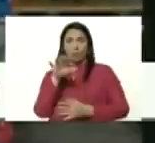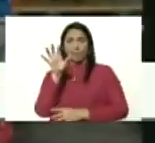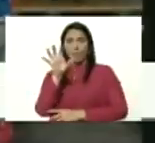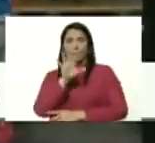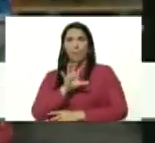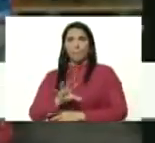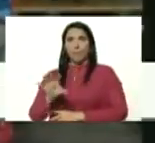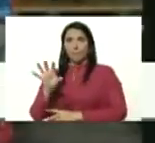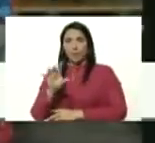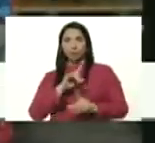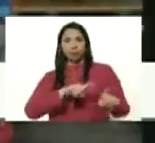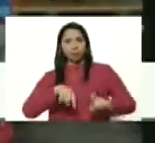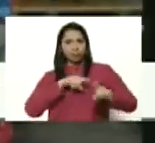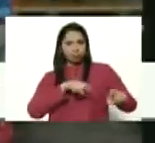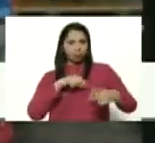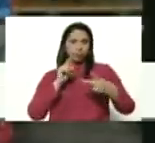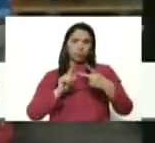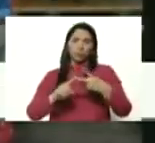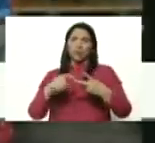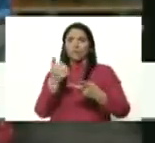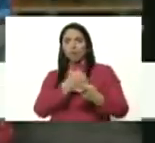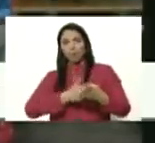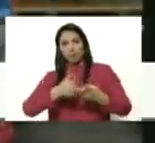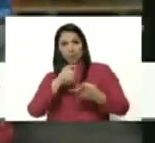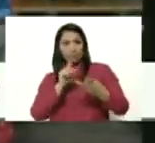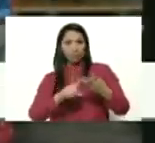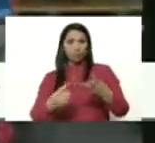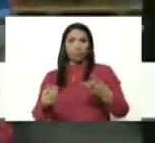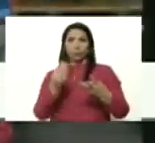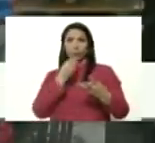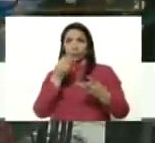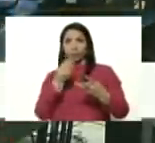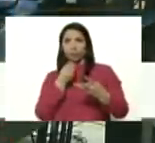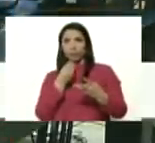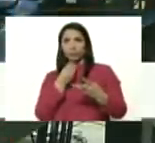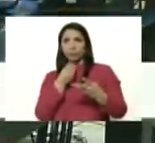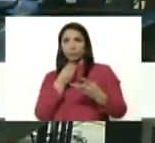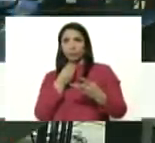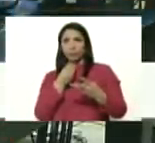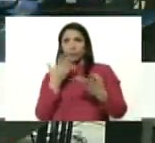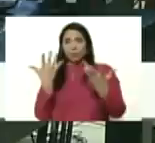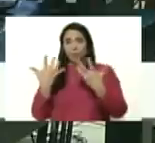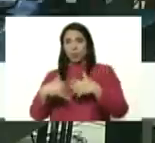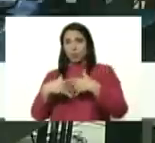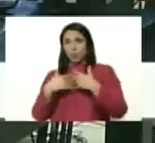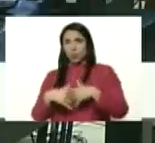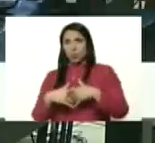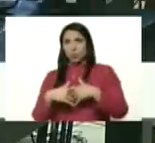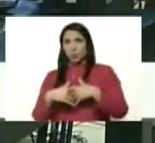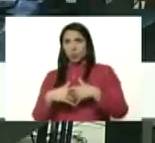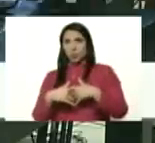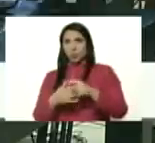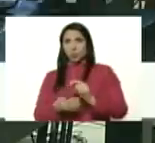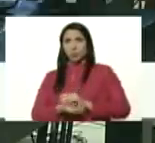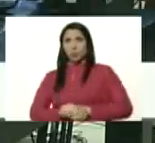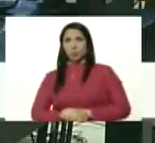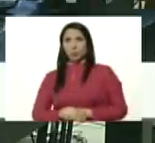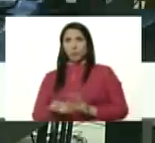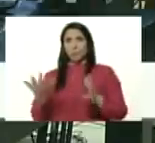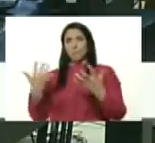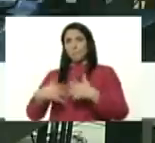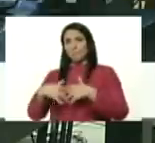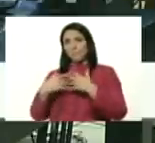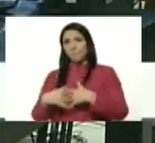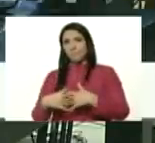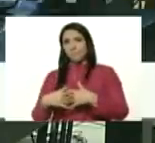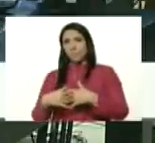sector agroalimentario, del sector farmacéutico, de la industria de empaques y envases, de la industria de higiene